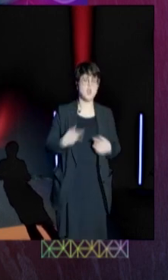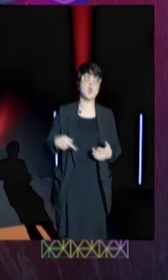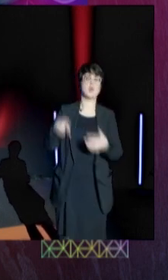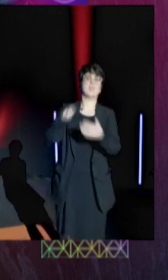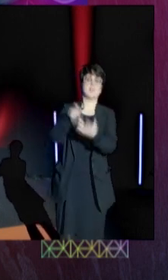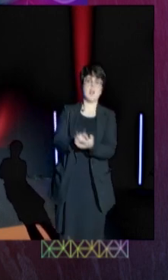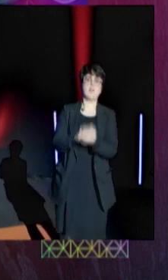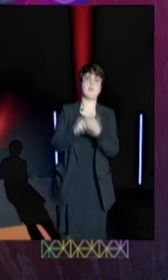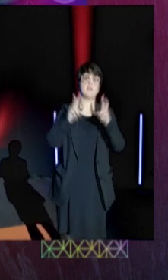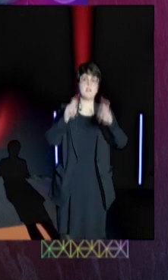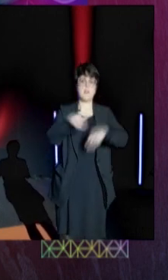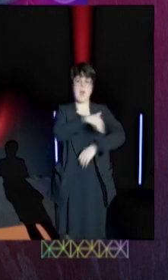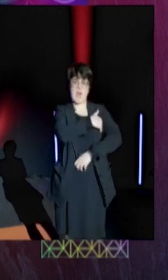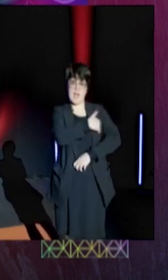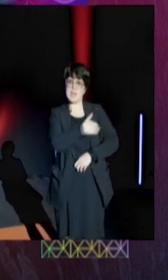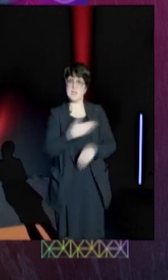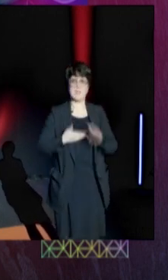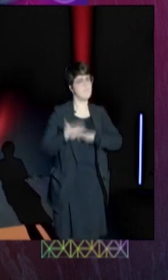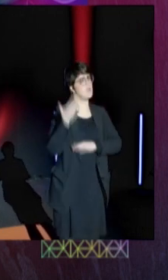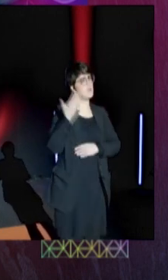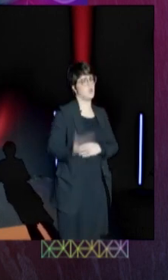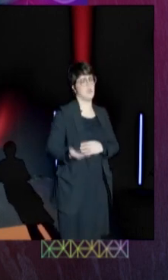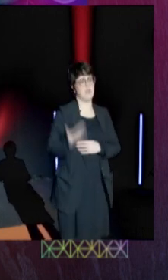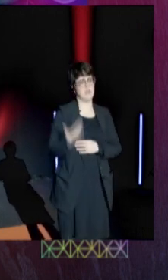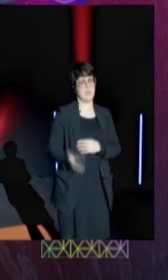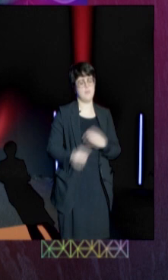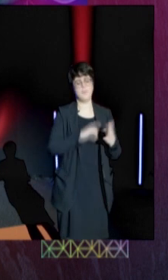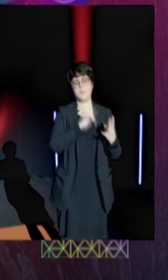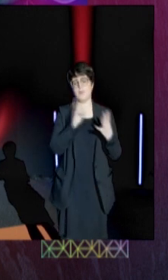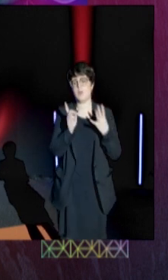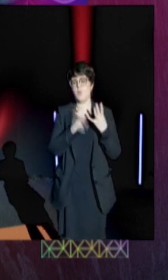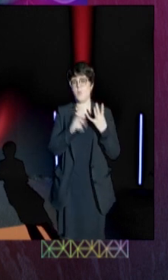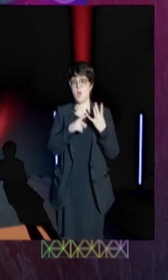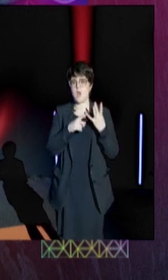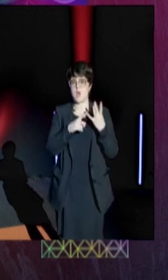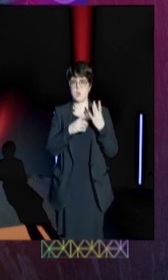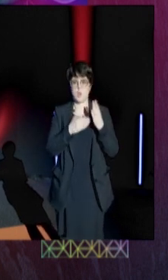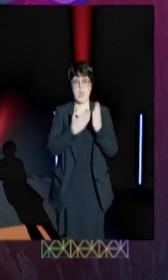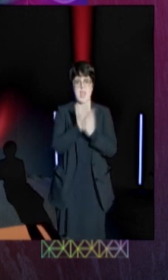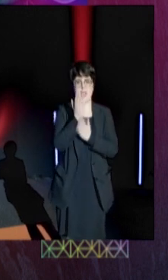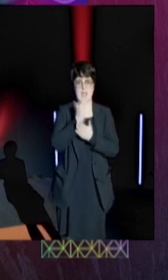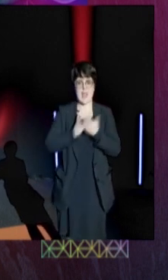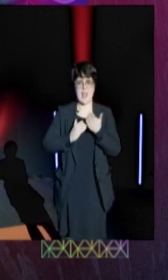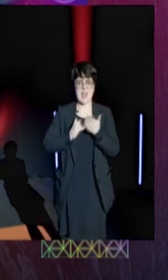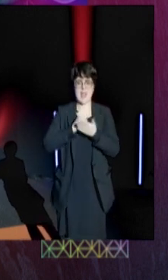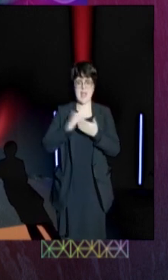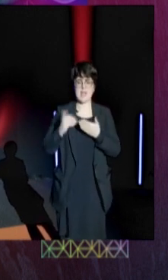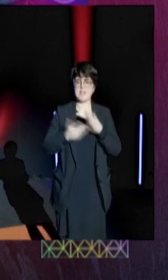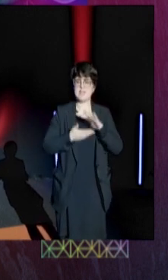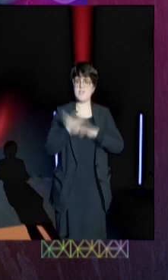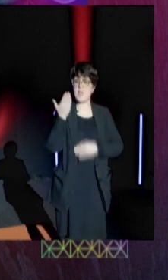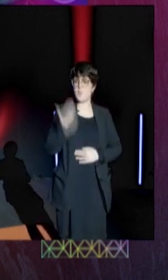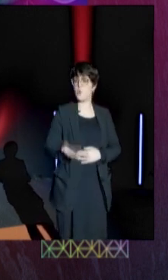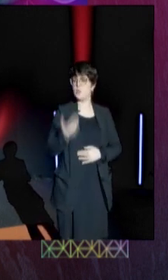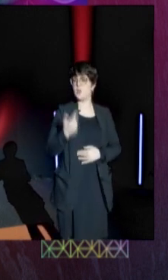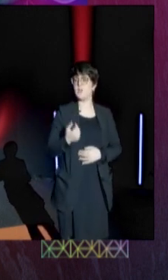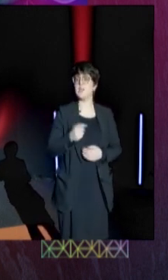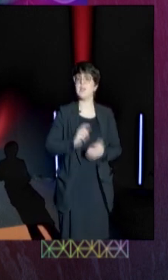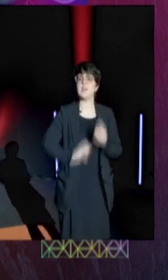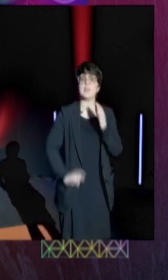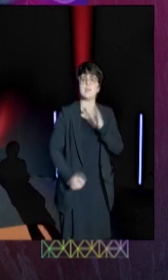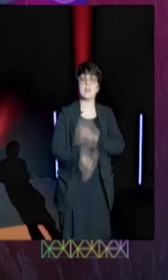digamos académico es importante el cuarto el cuarto eje que también es muy importante es desarrollar